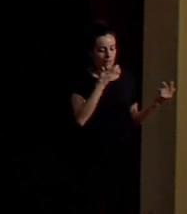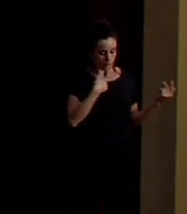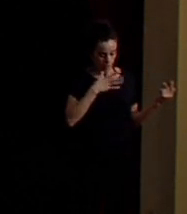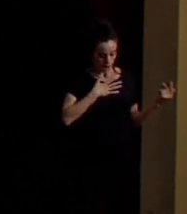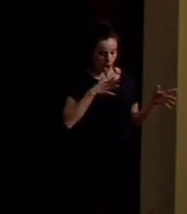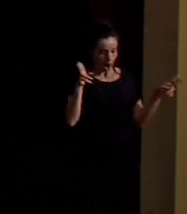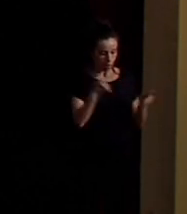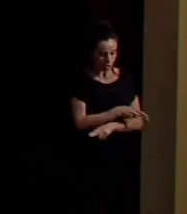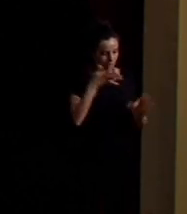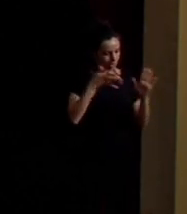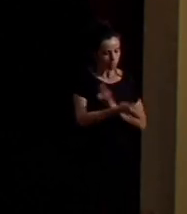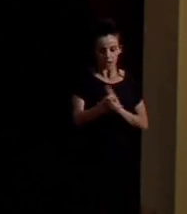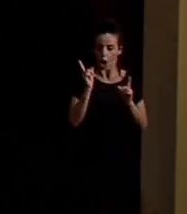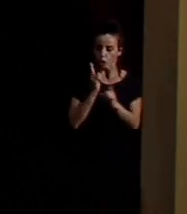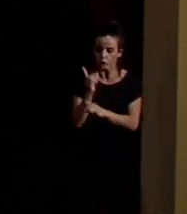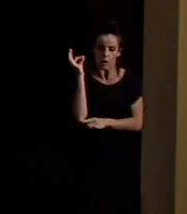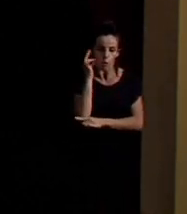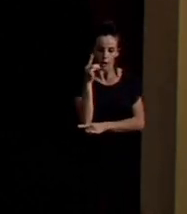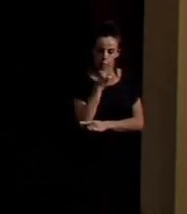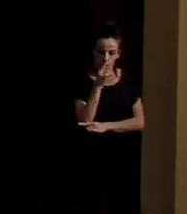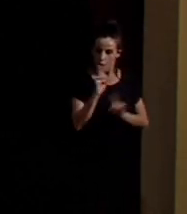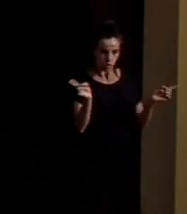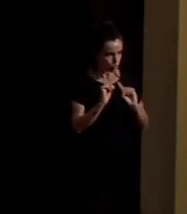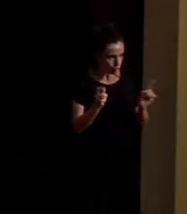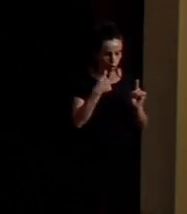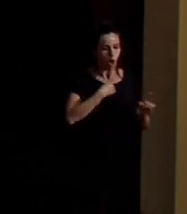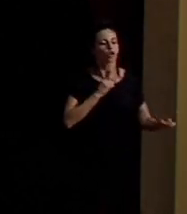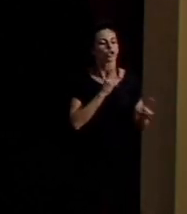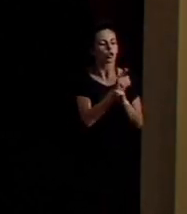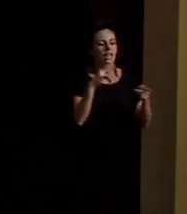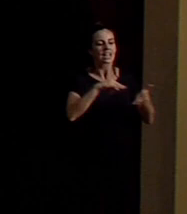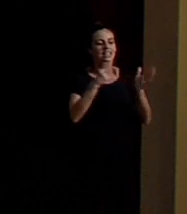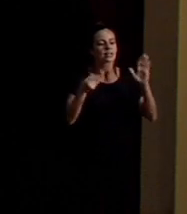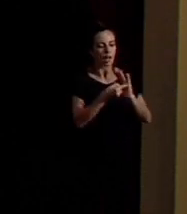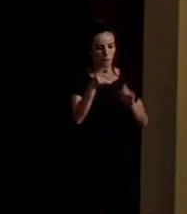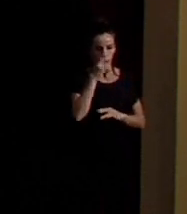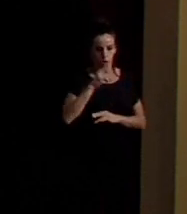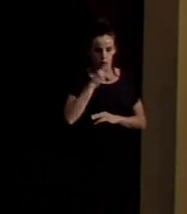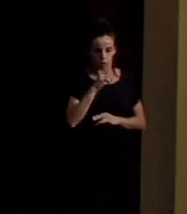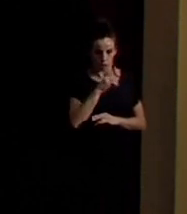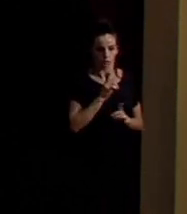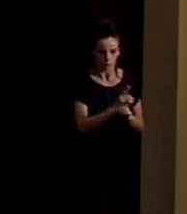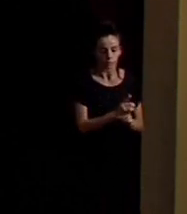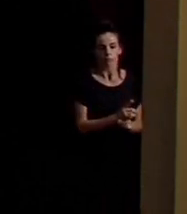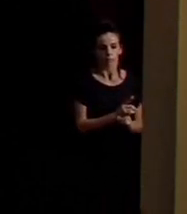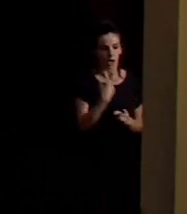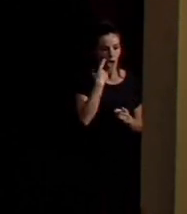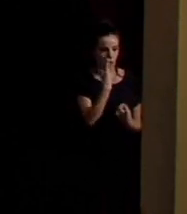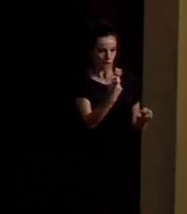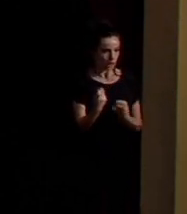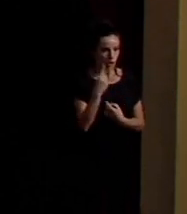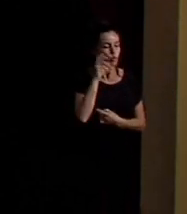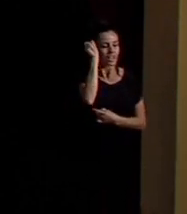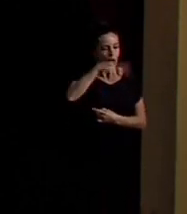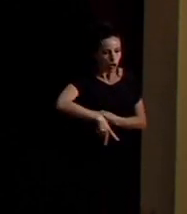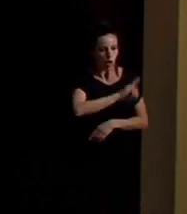ir contra las mujeres prostituidas, sino contra el sistema prostitucional, ¿no? Es necesario, claro, un reconocimiento legal